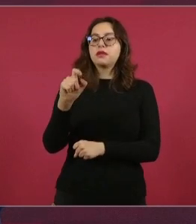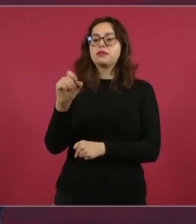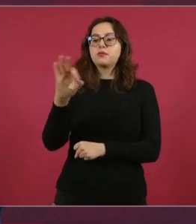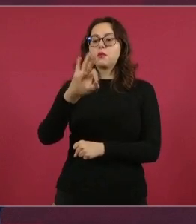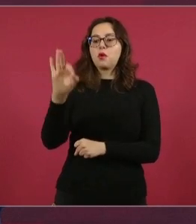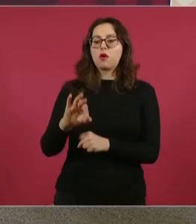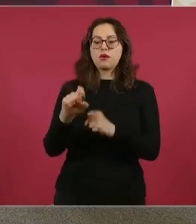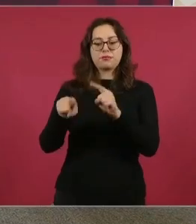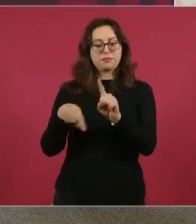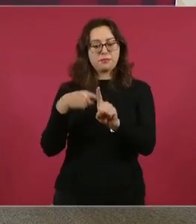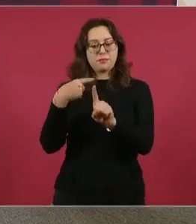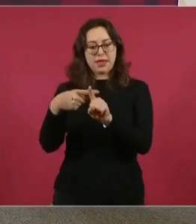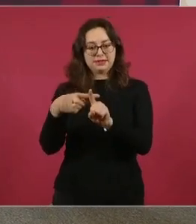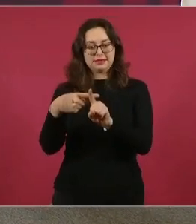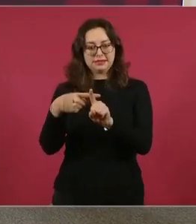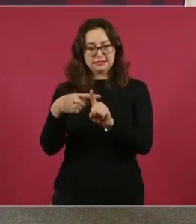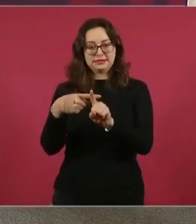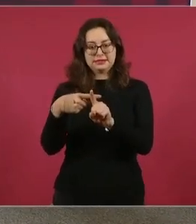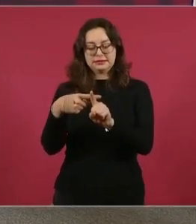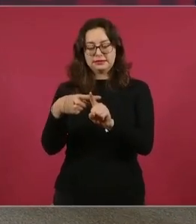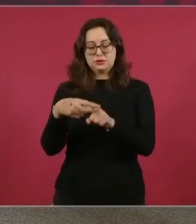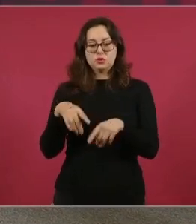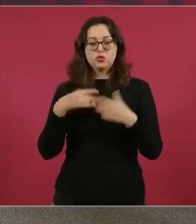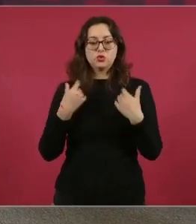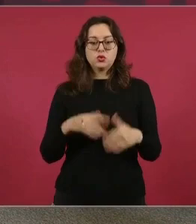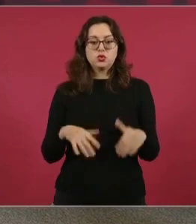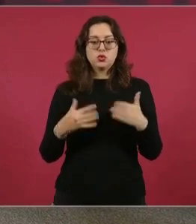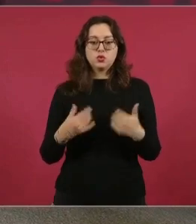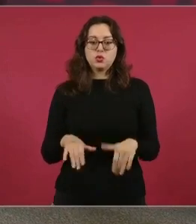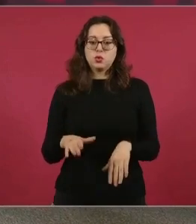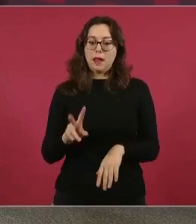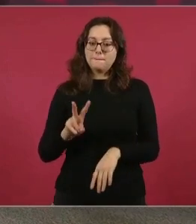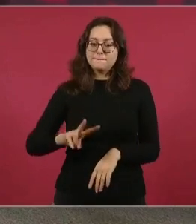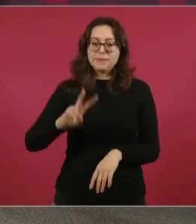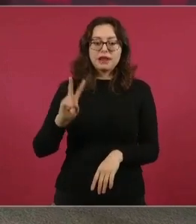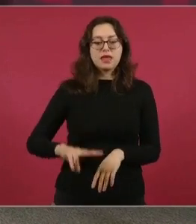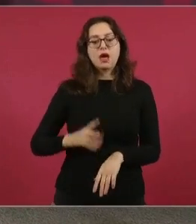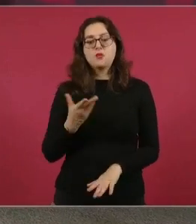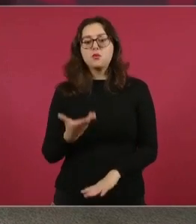que es algo muy importante,